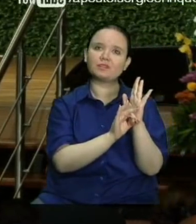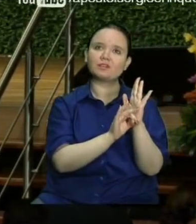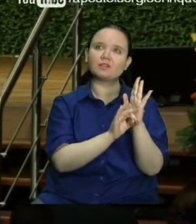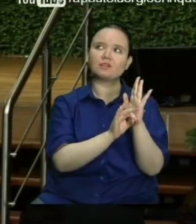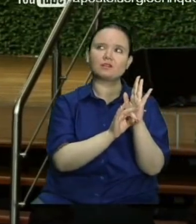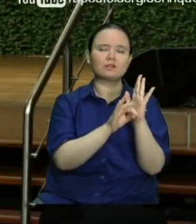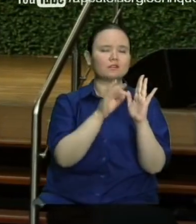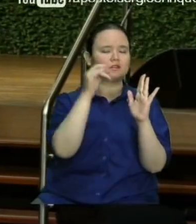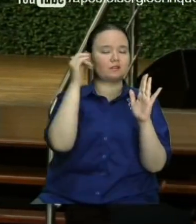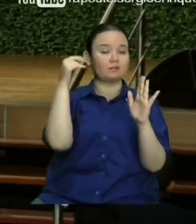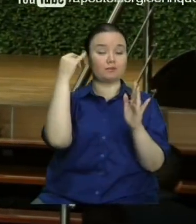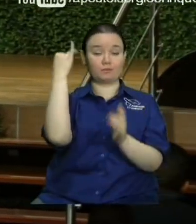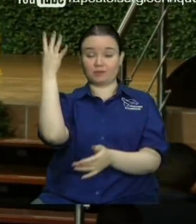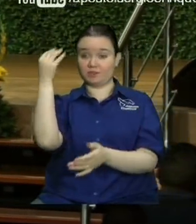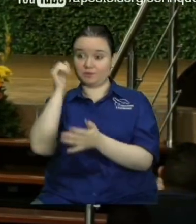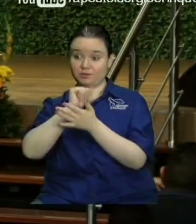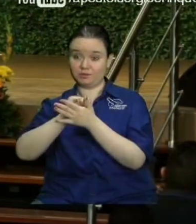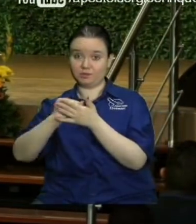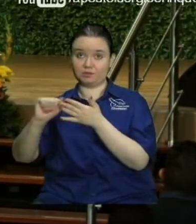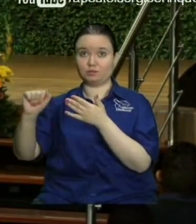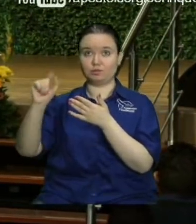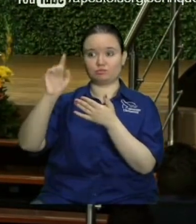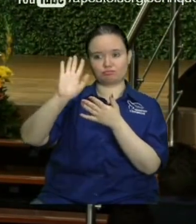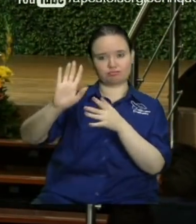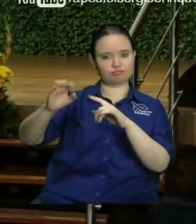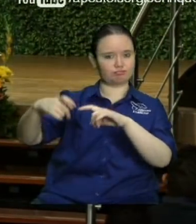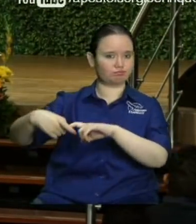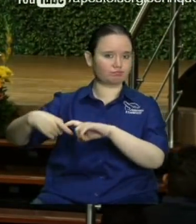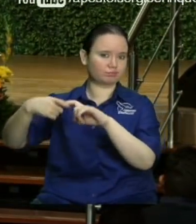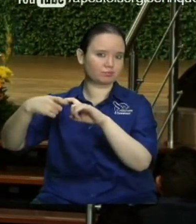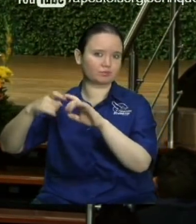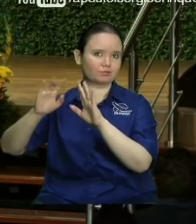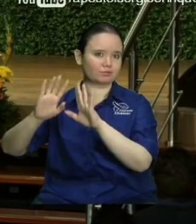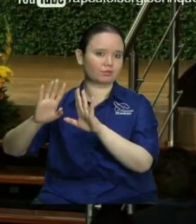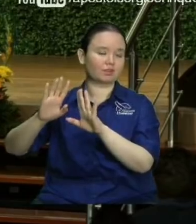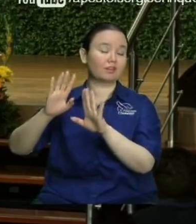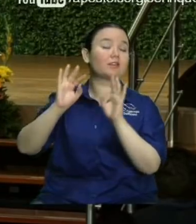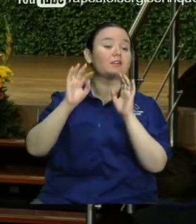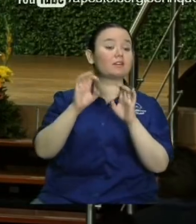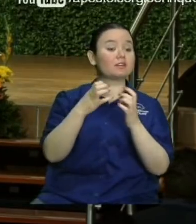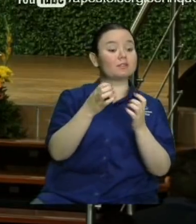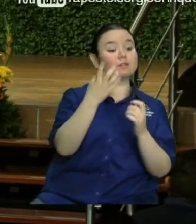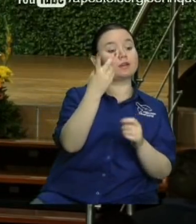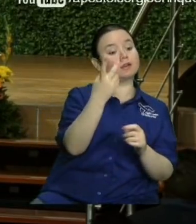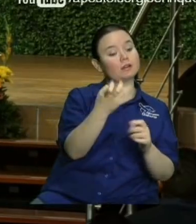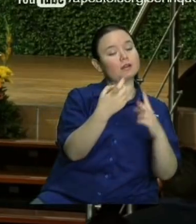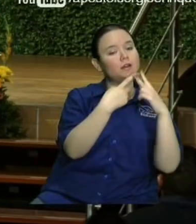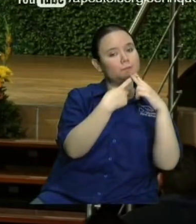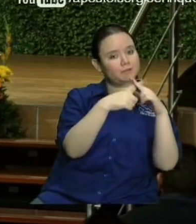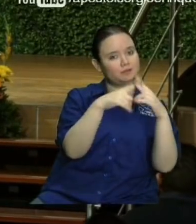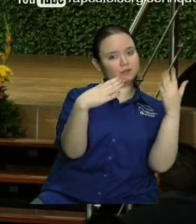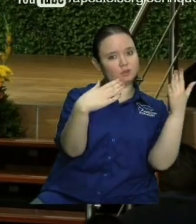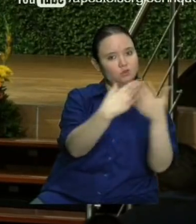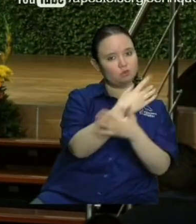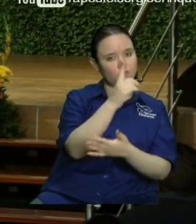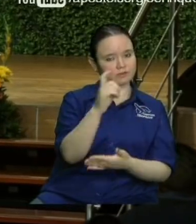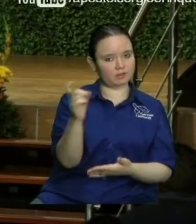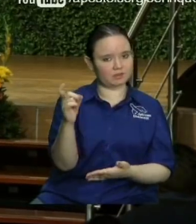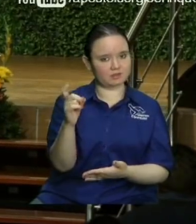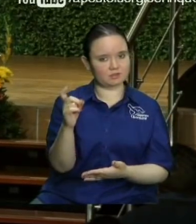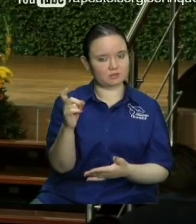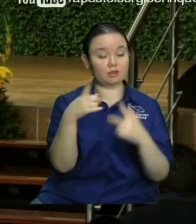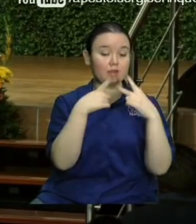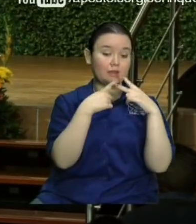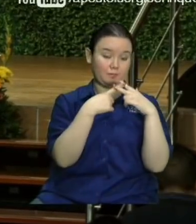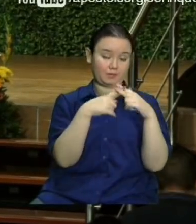como que el Espíritu Santo dejara lo que se había hecho anteriormente y él volviera a hacer una genealogía a partir de